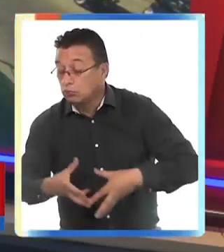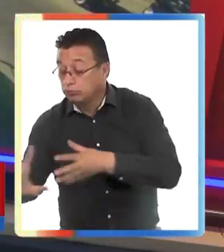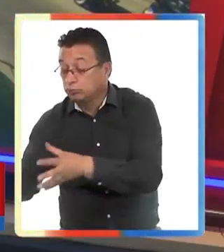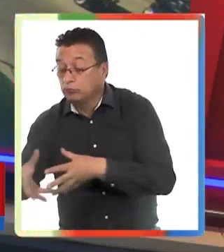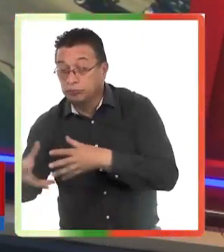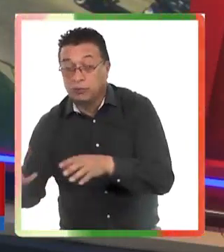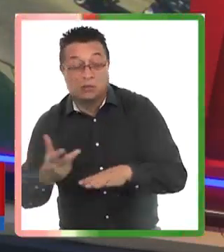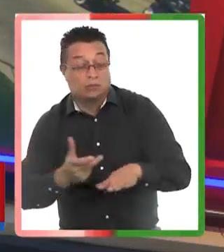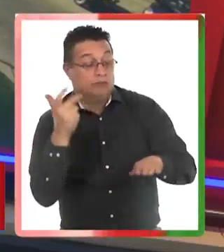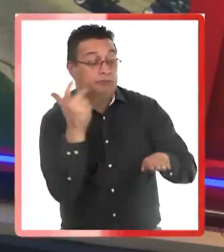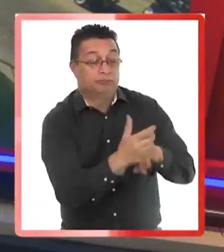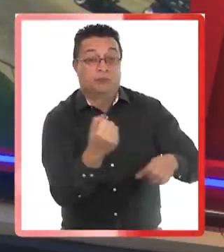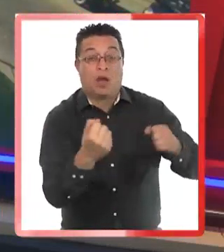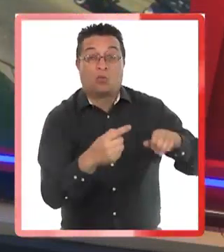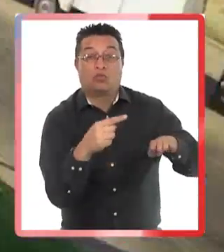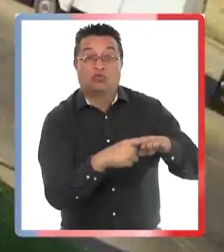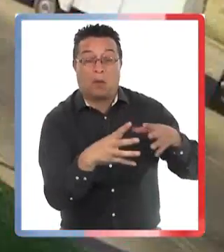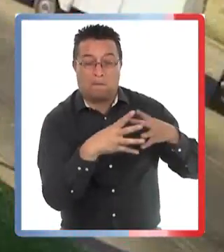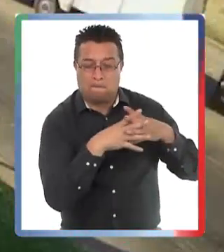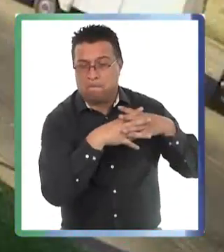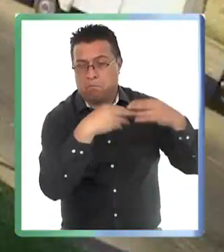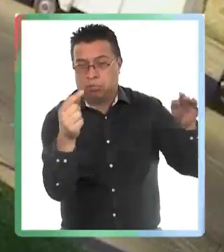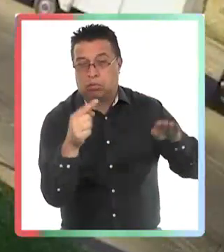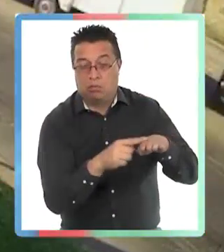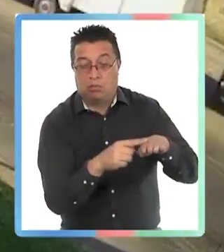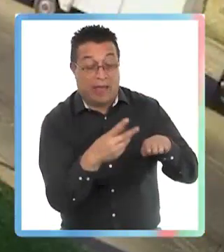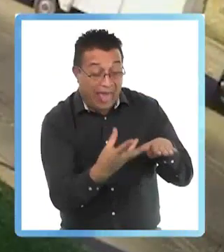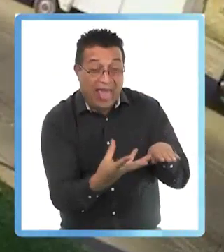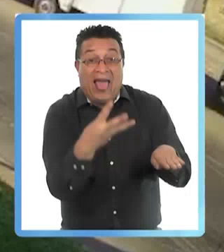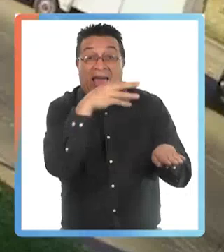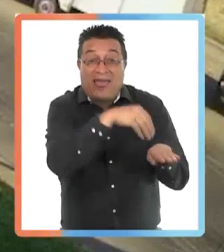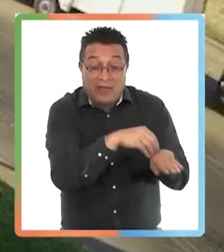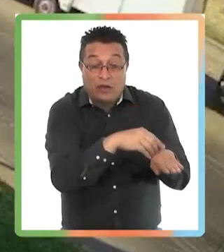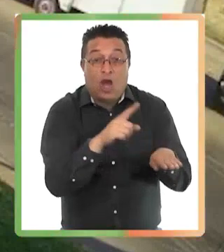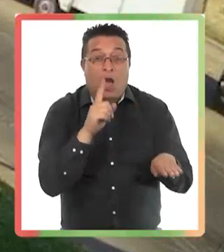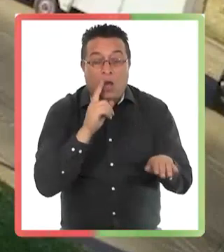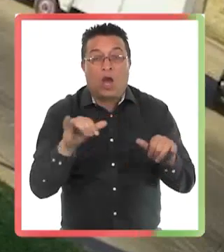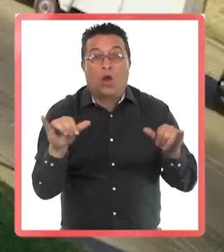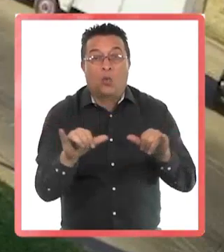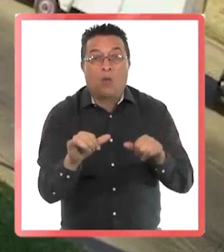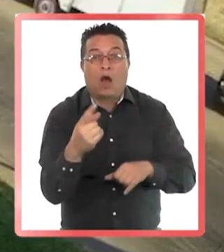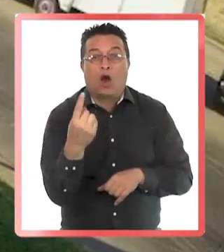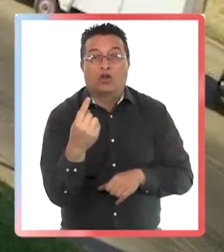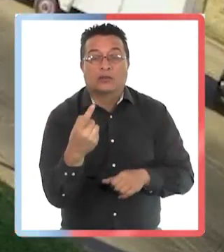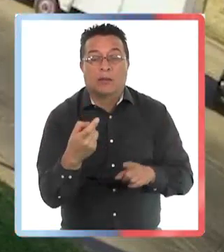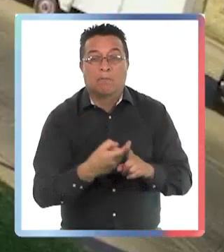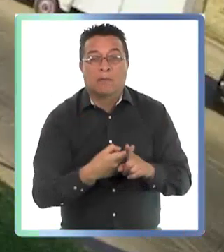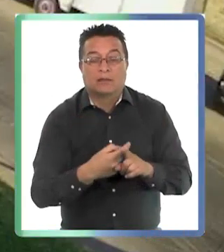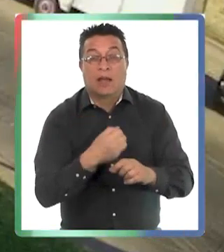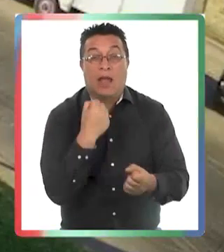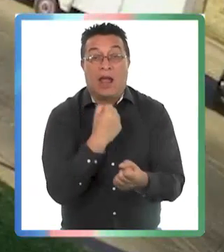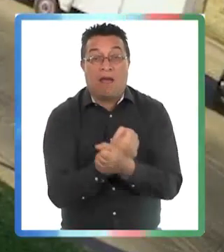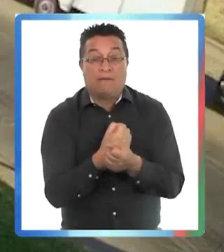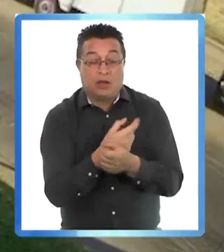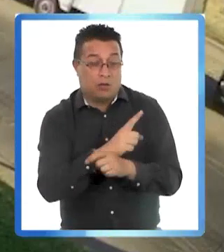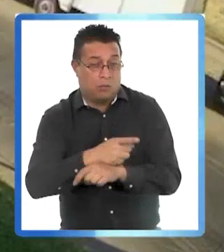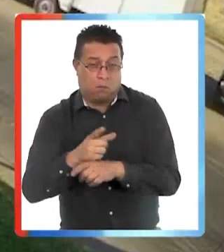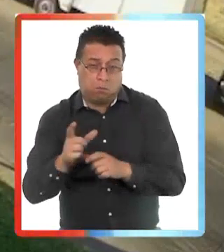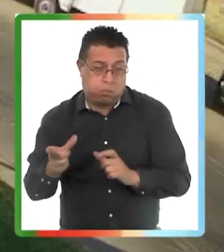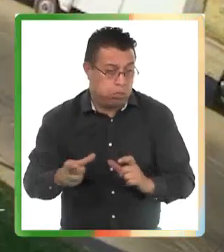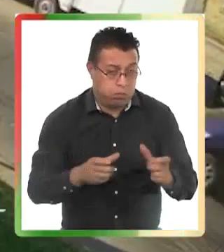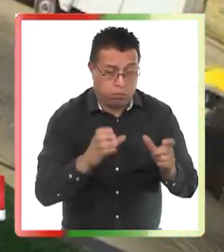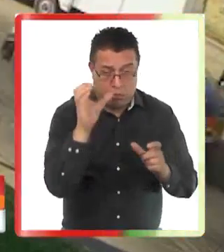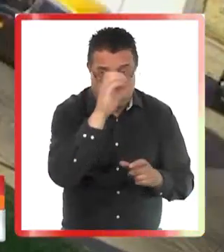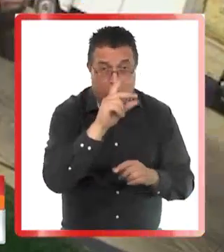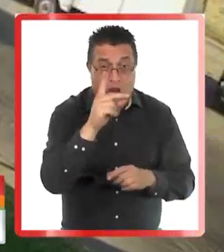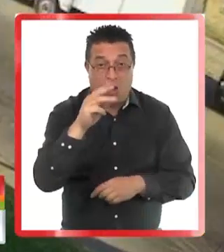algunos paquetes en su casa para robar el auto y escapar a toda prisa, pero adentro estaba una bebé de 11 meses. Carabineros